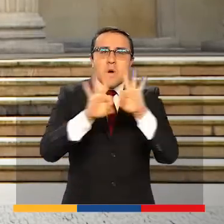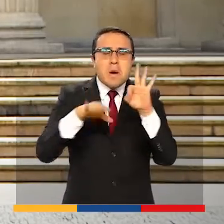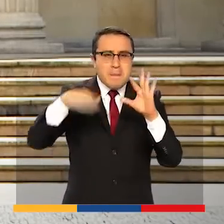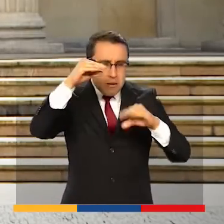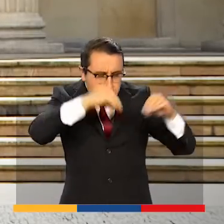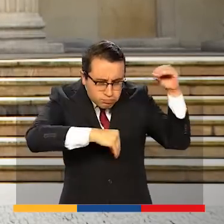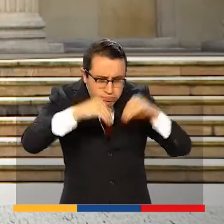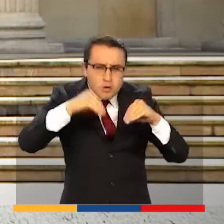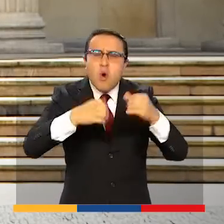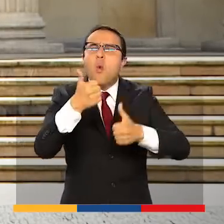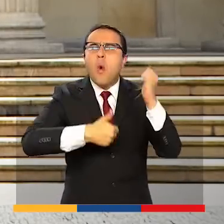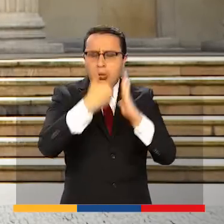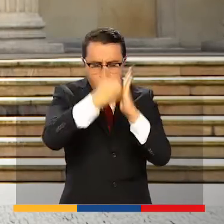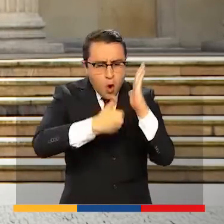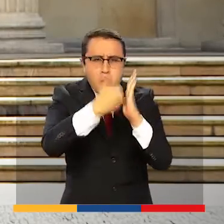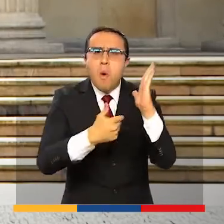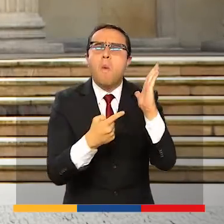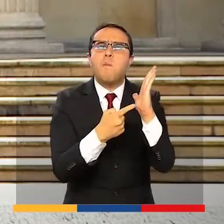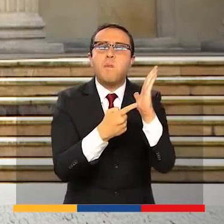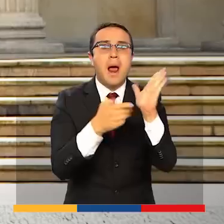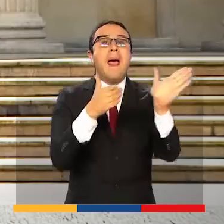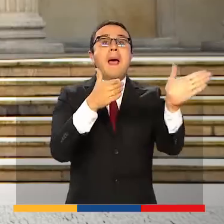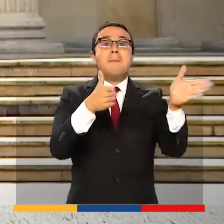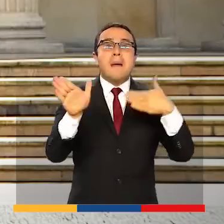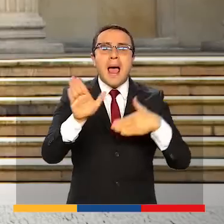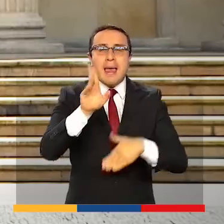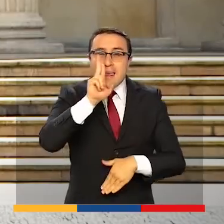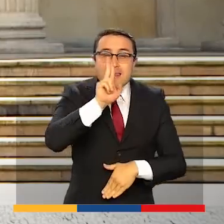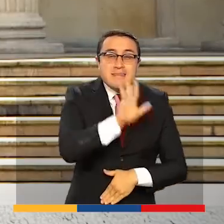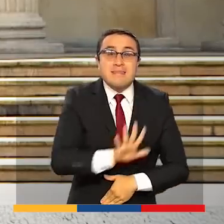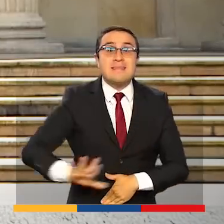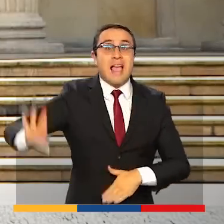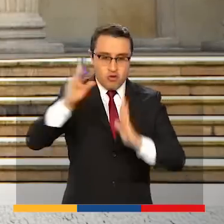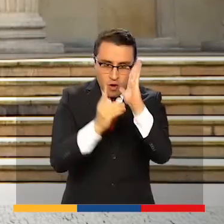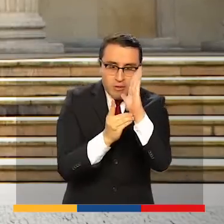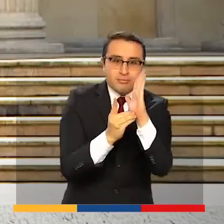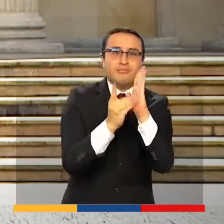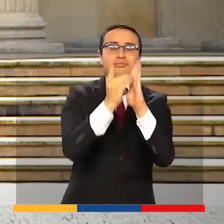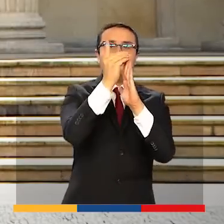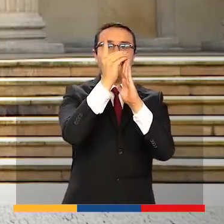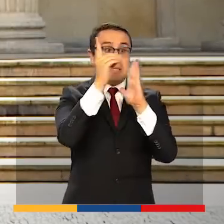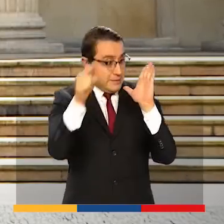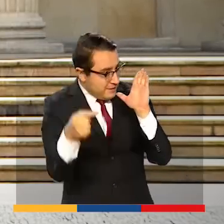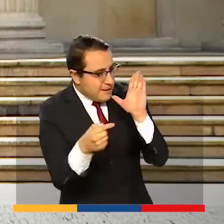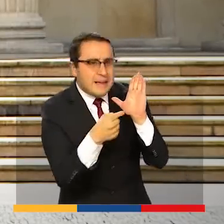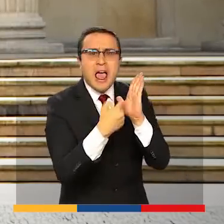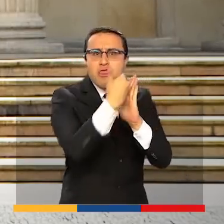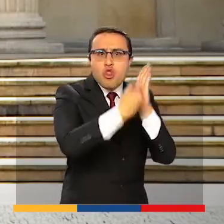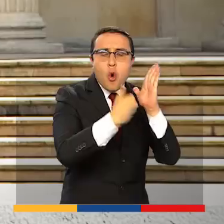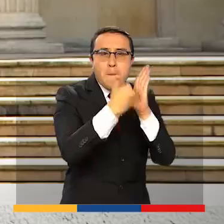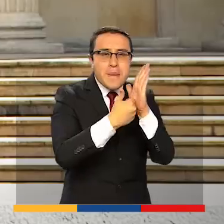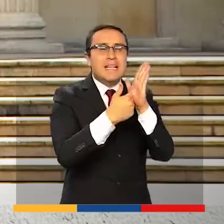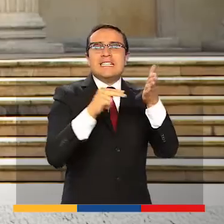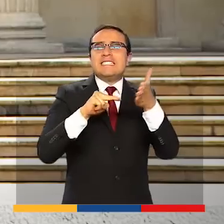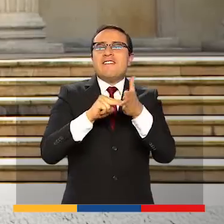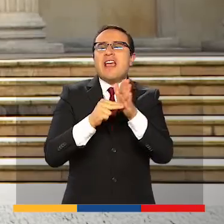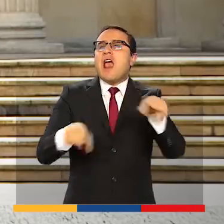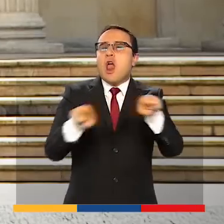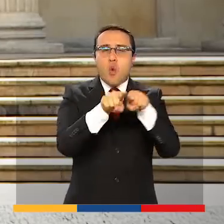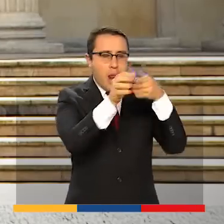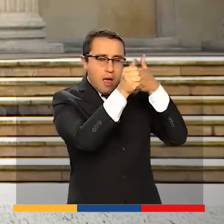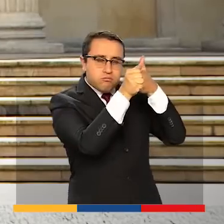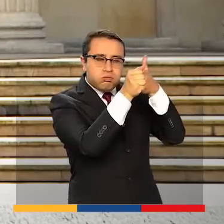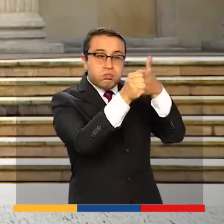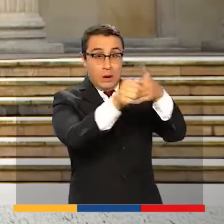gestión, el Plan Nacional de Desarrollo, la hoja de ruta que guiará la acción